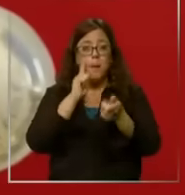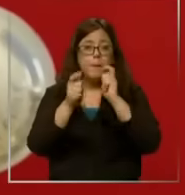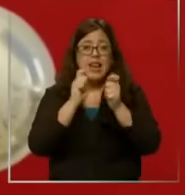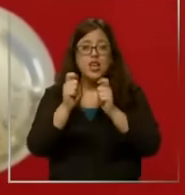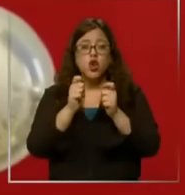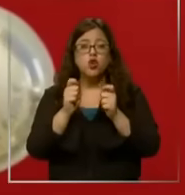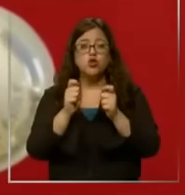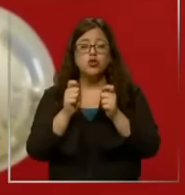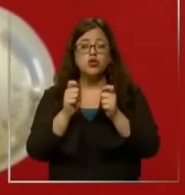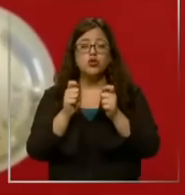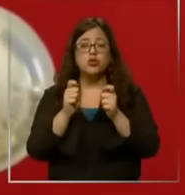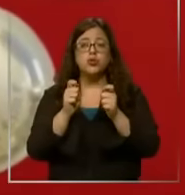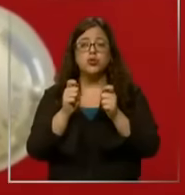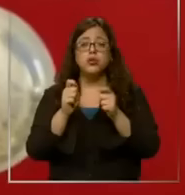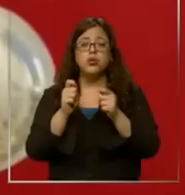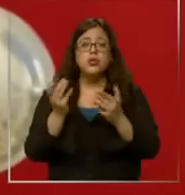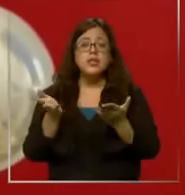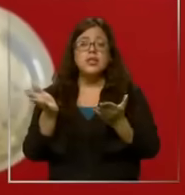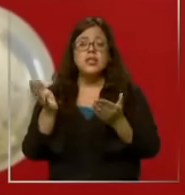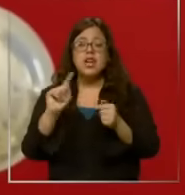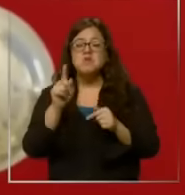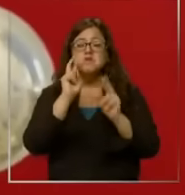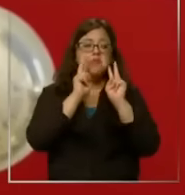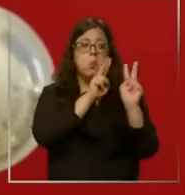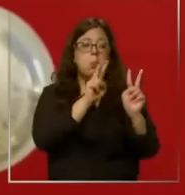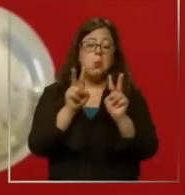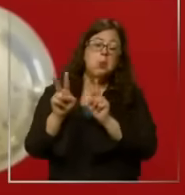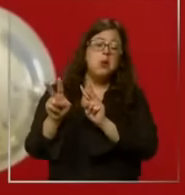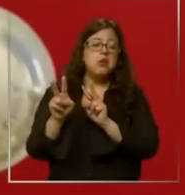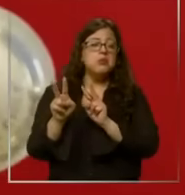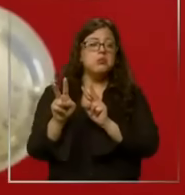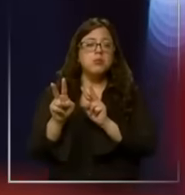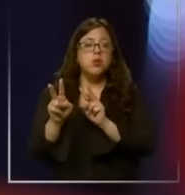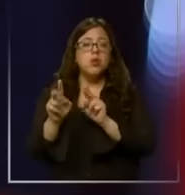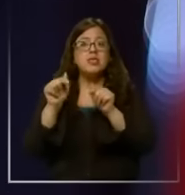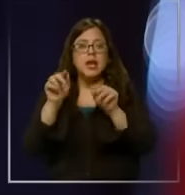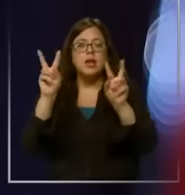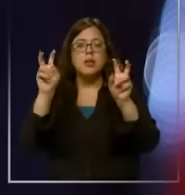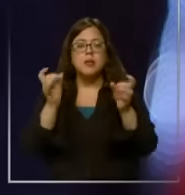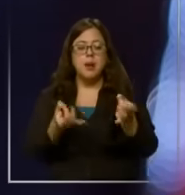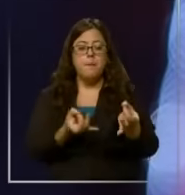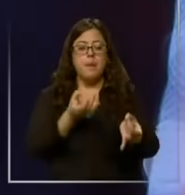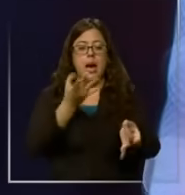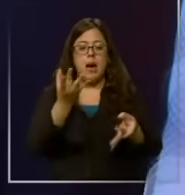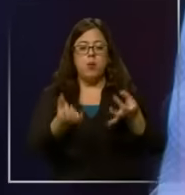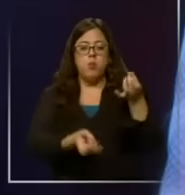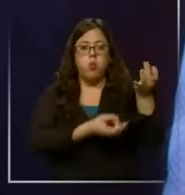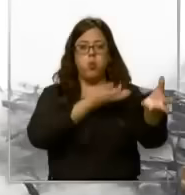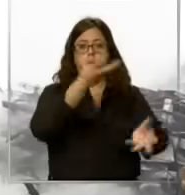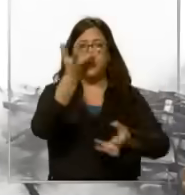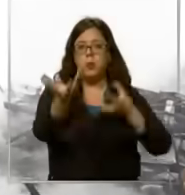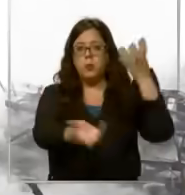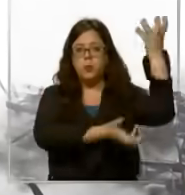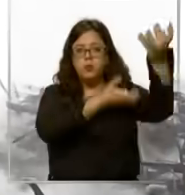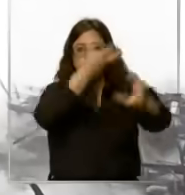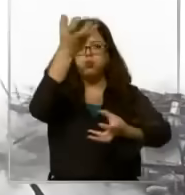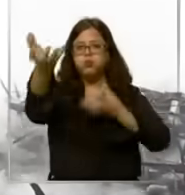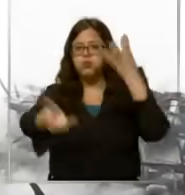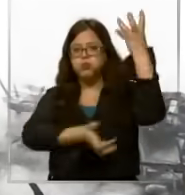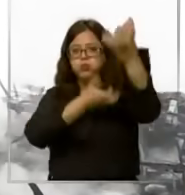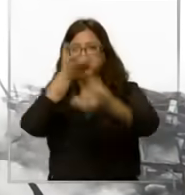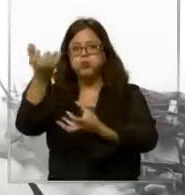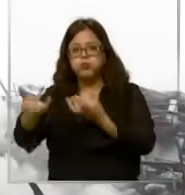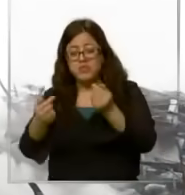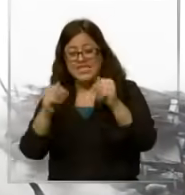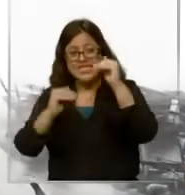al no ser visibles, eso puede, con las llamas de un incendio, se puede propagar, se puede prender por